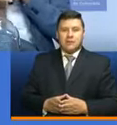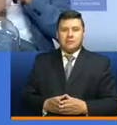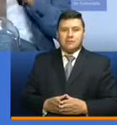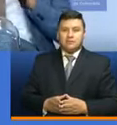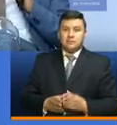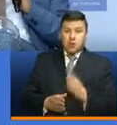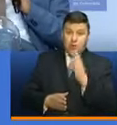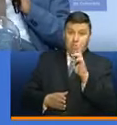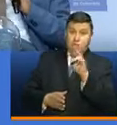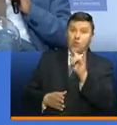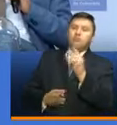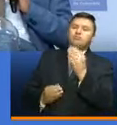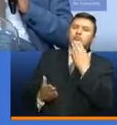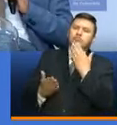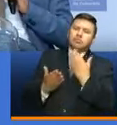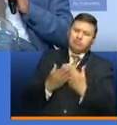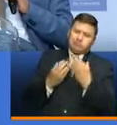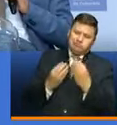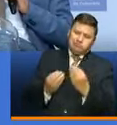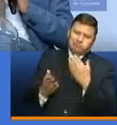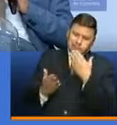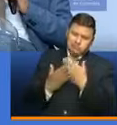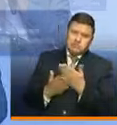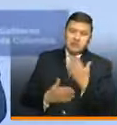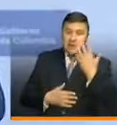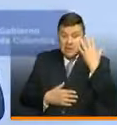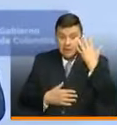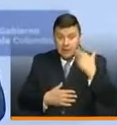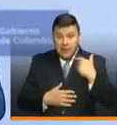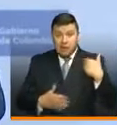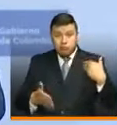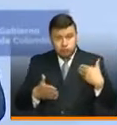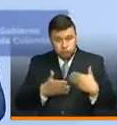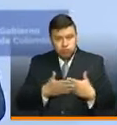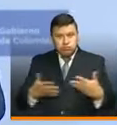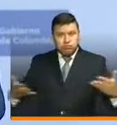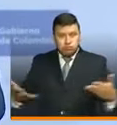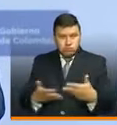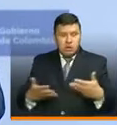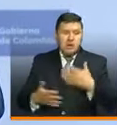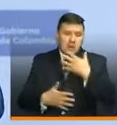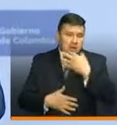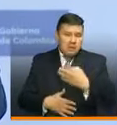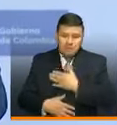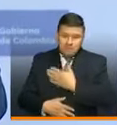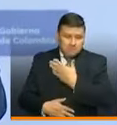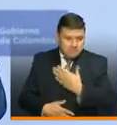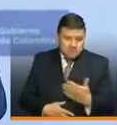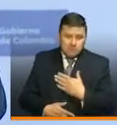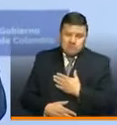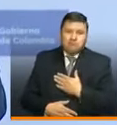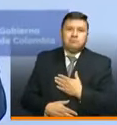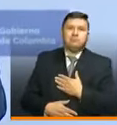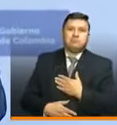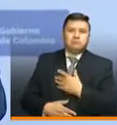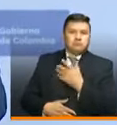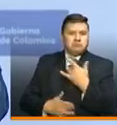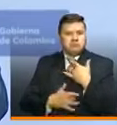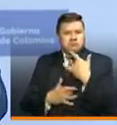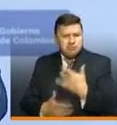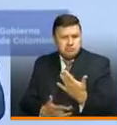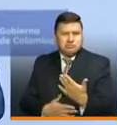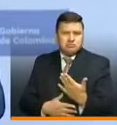Bruce, muchísimas gracias. Realmente estos días en los que hemos podido colaborar ha sido un verdadero placer. Tu